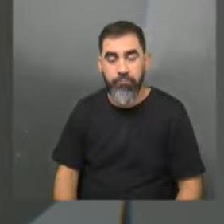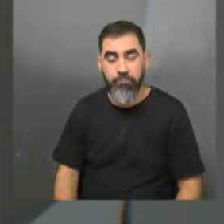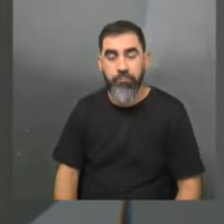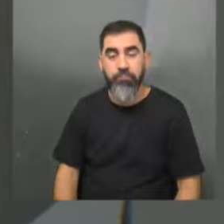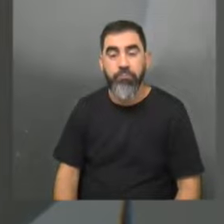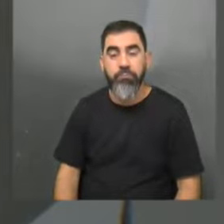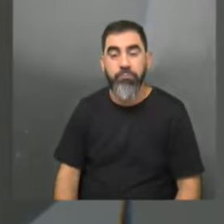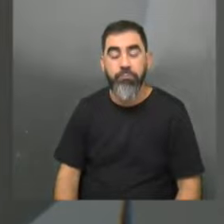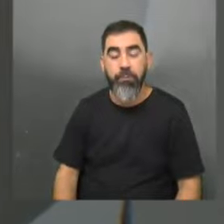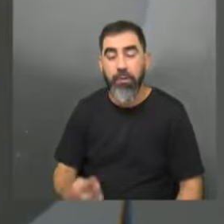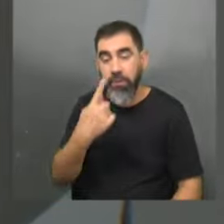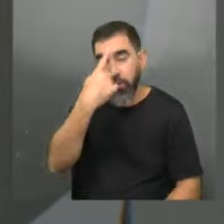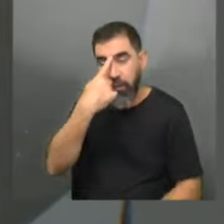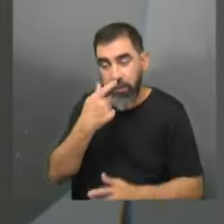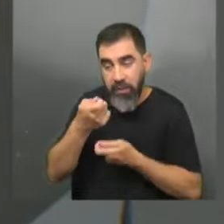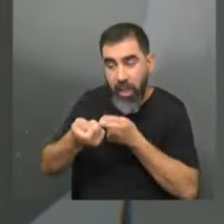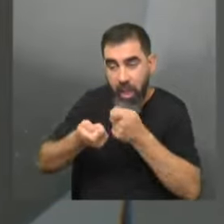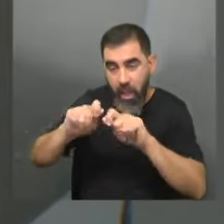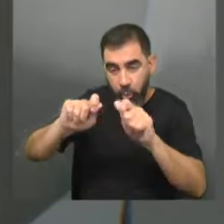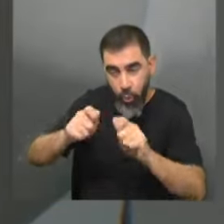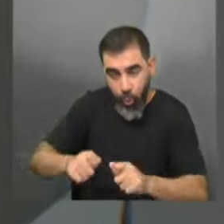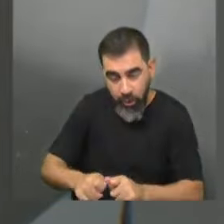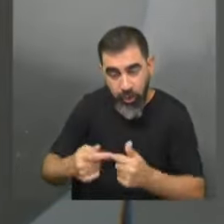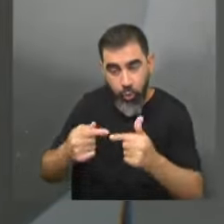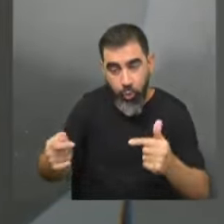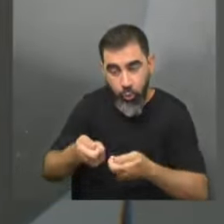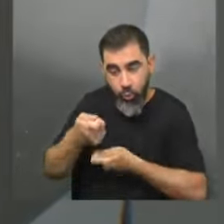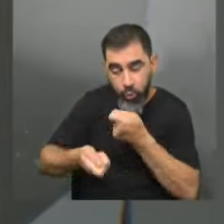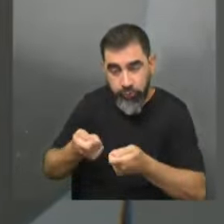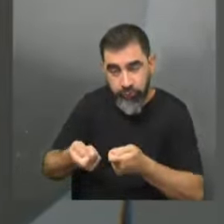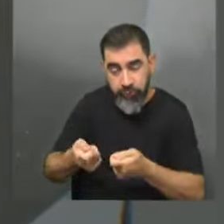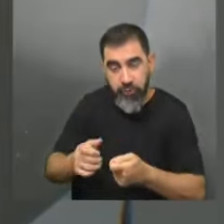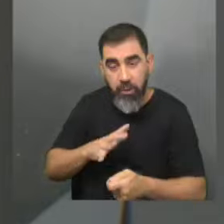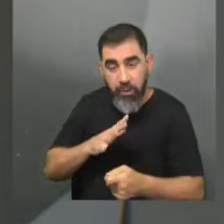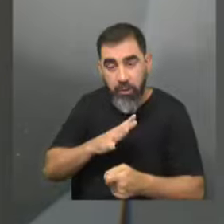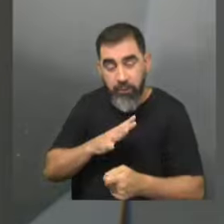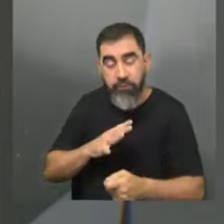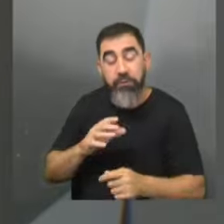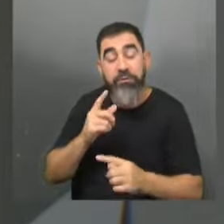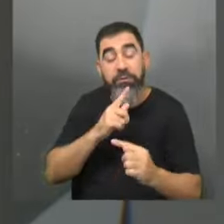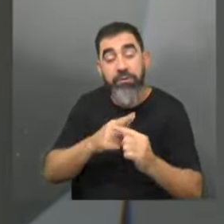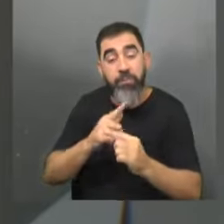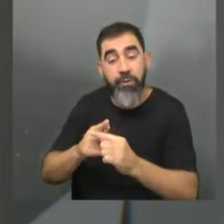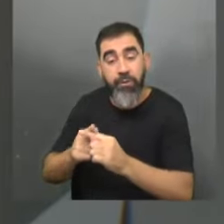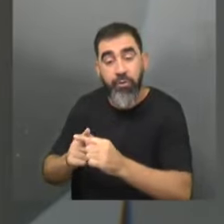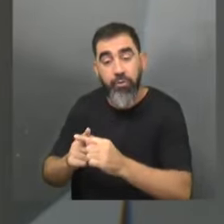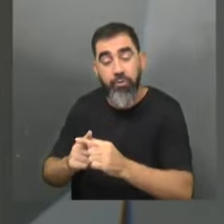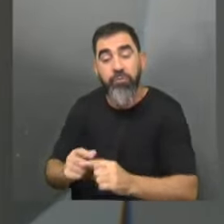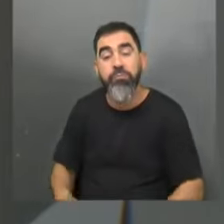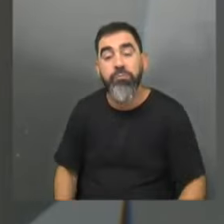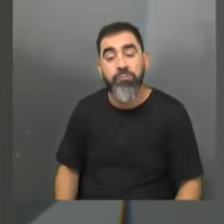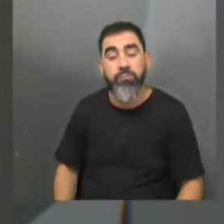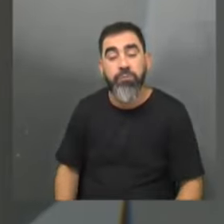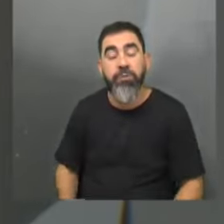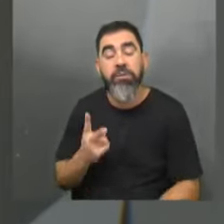de las estatuas, de toda la ornamentaria, la parte ornamentaria que hay en el cementerio y qué dice eso de la sociedad, vamos a